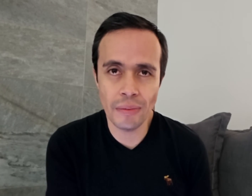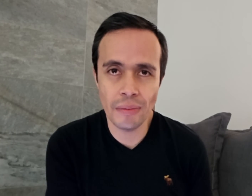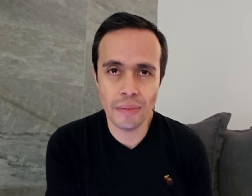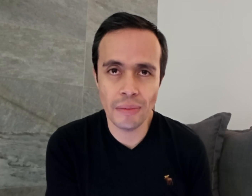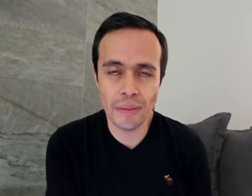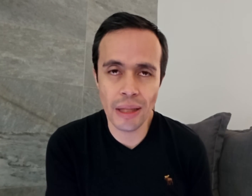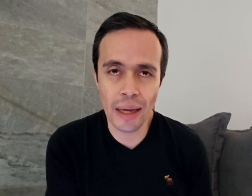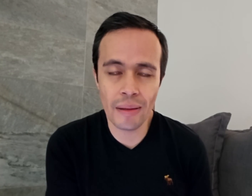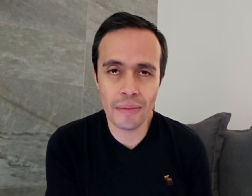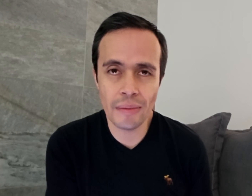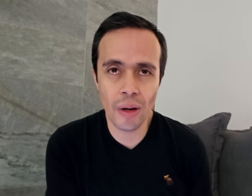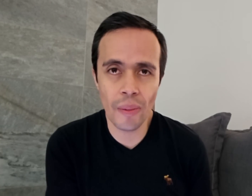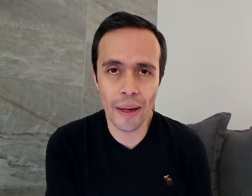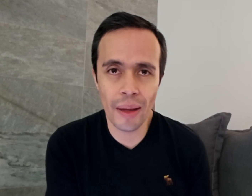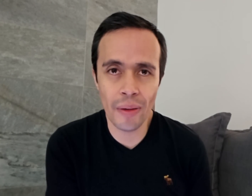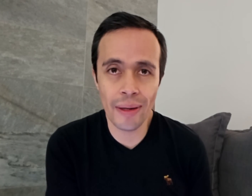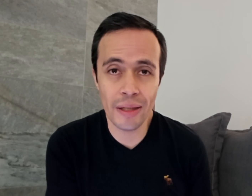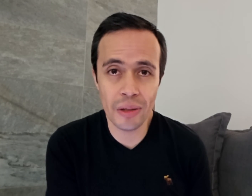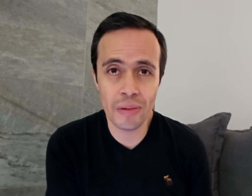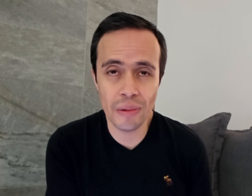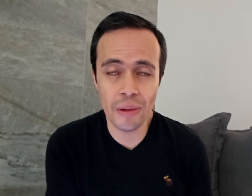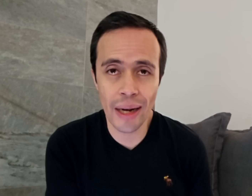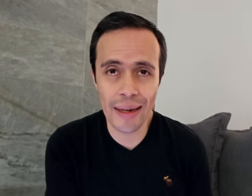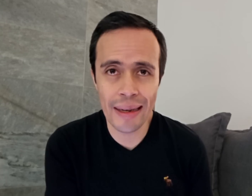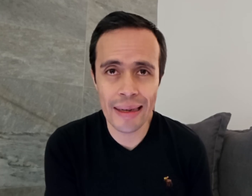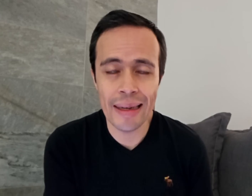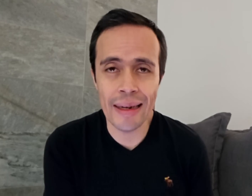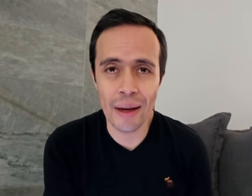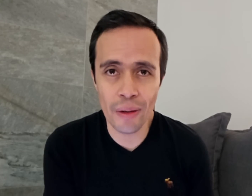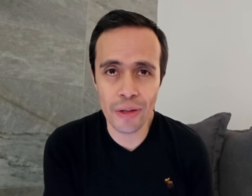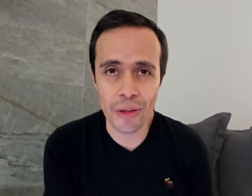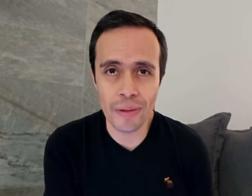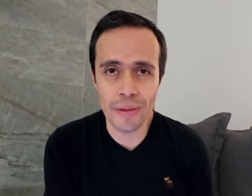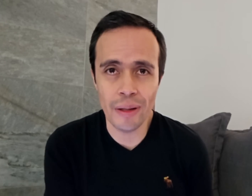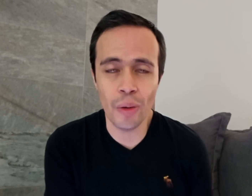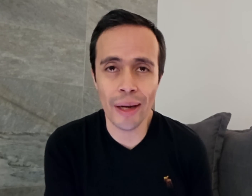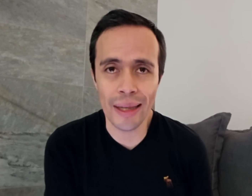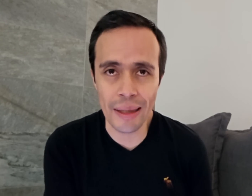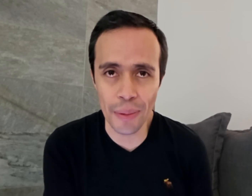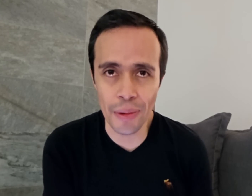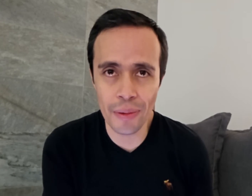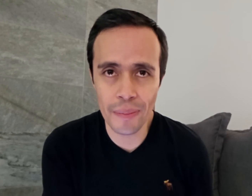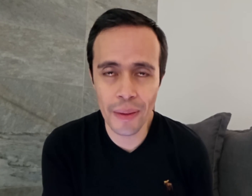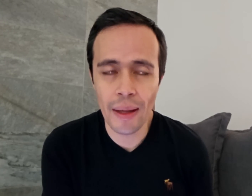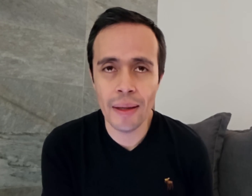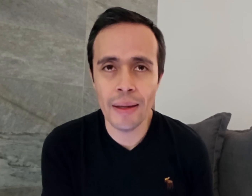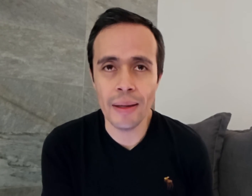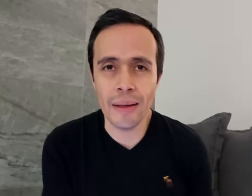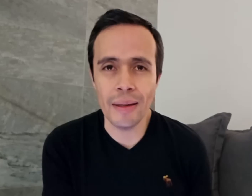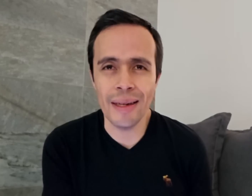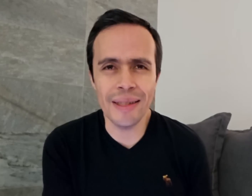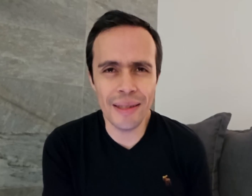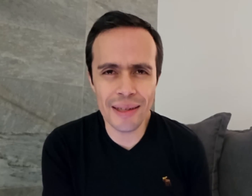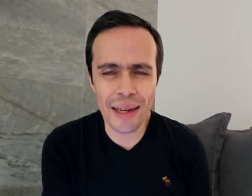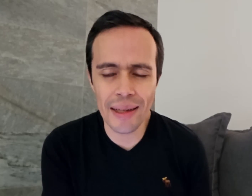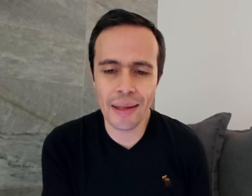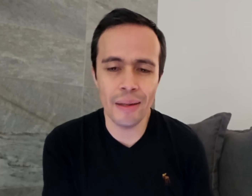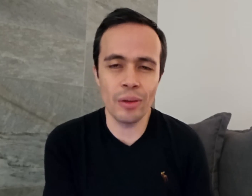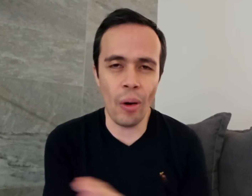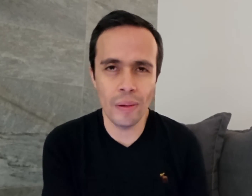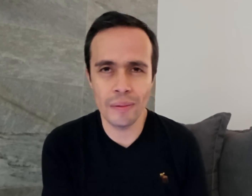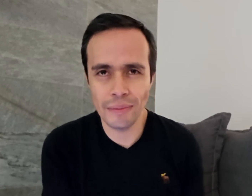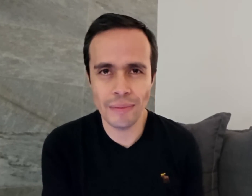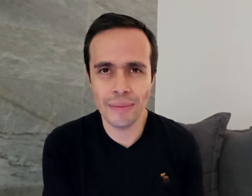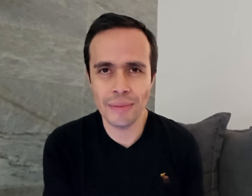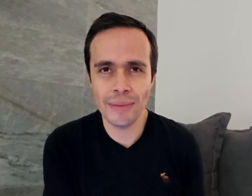corrupción, ser gobernador es un gran negocio lucrativo. ¿Les interesa a la